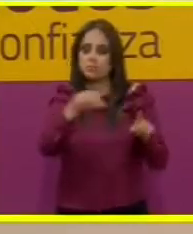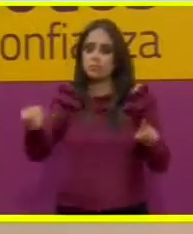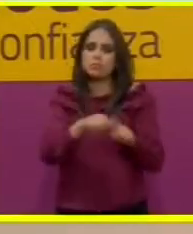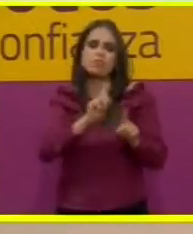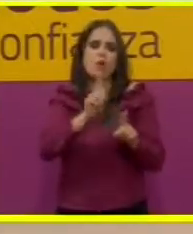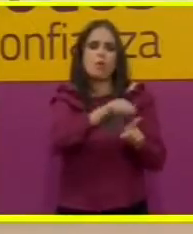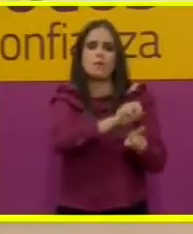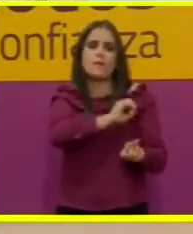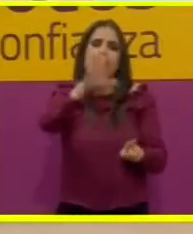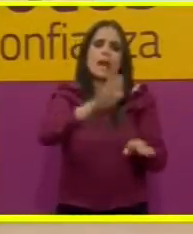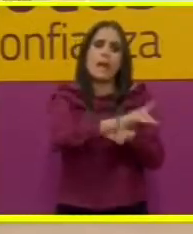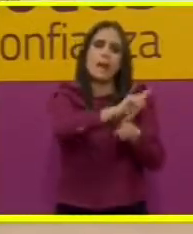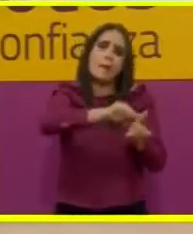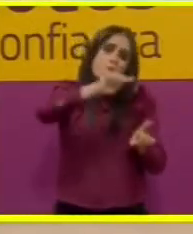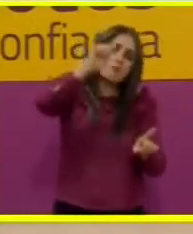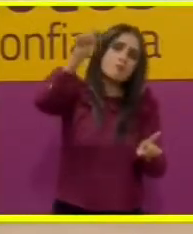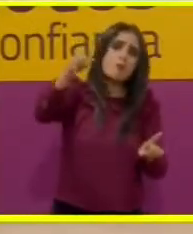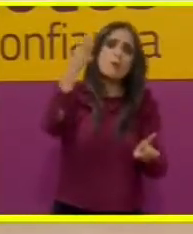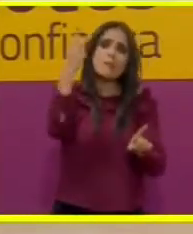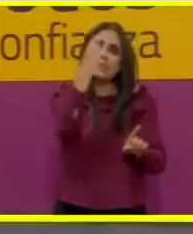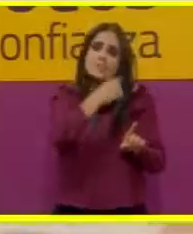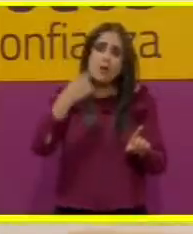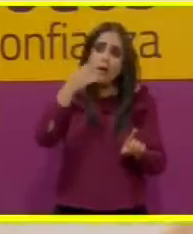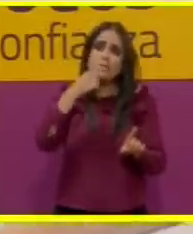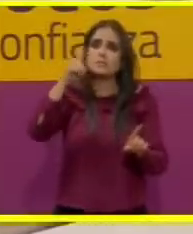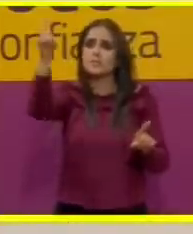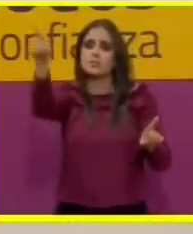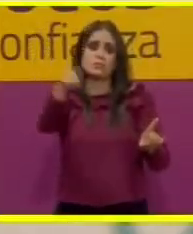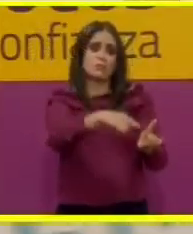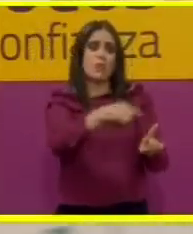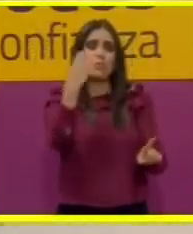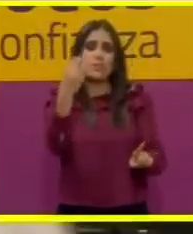eran 3 horas de ida y 3 horas de regreso.